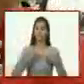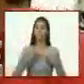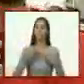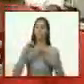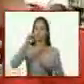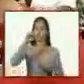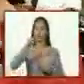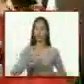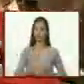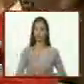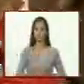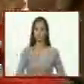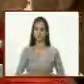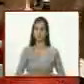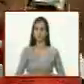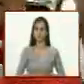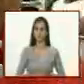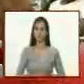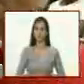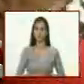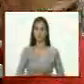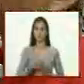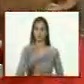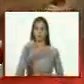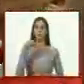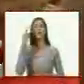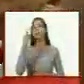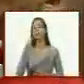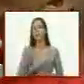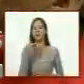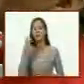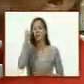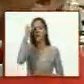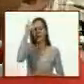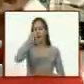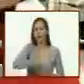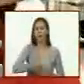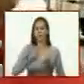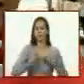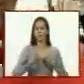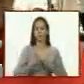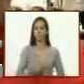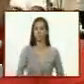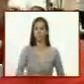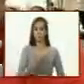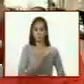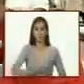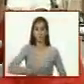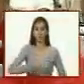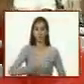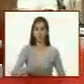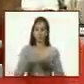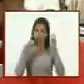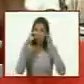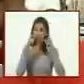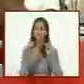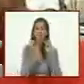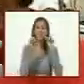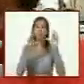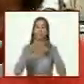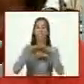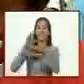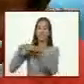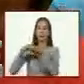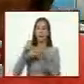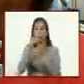que Dios le dé larga vida, ¿verdad? Porque es el presidente que nos ha despertado aquí al pueblo, como el pueblo despierta cada 100